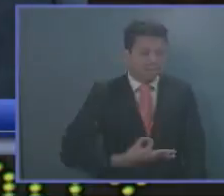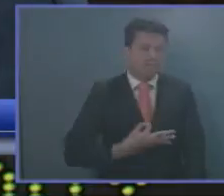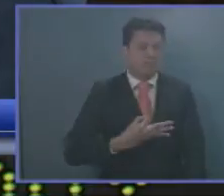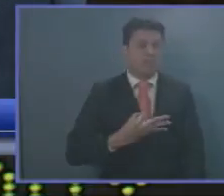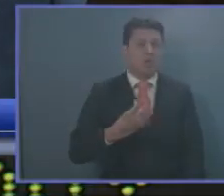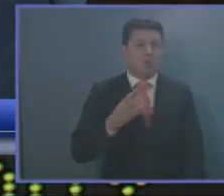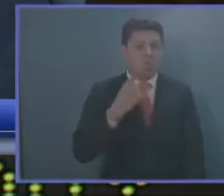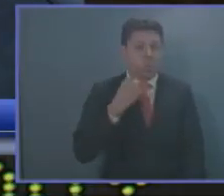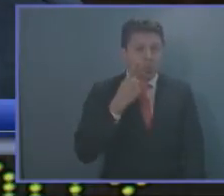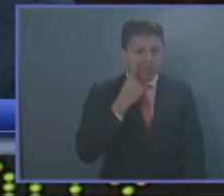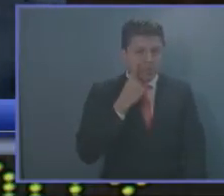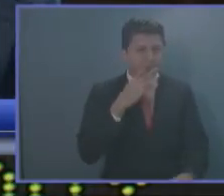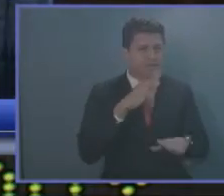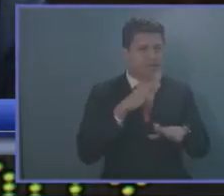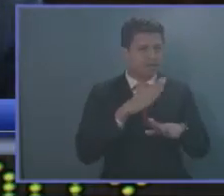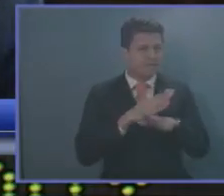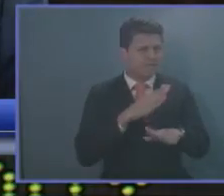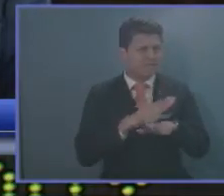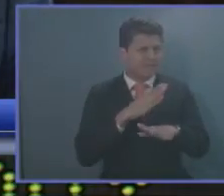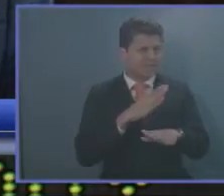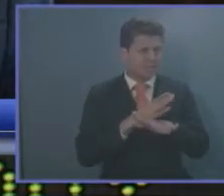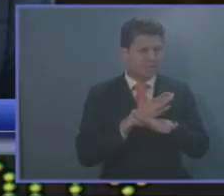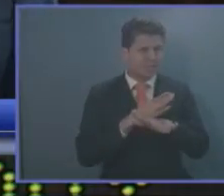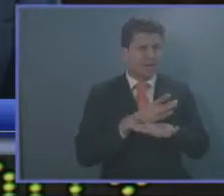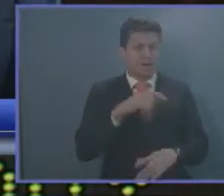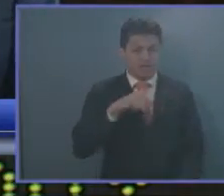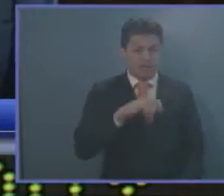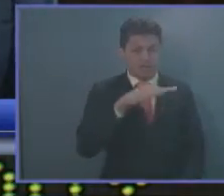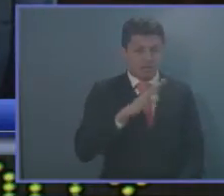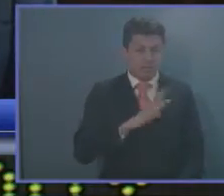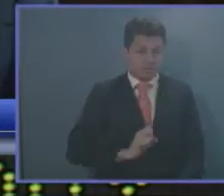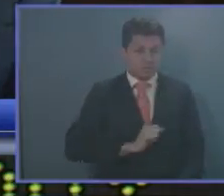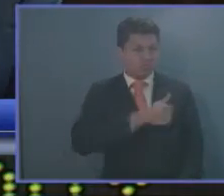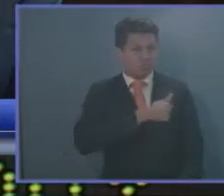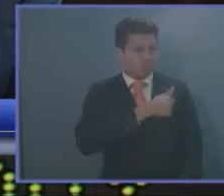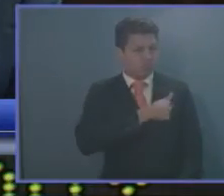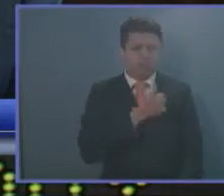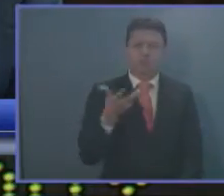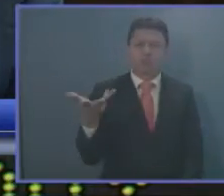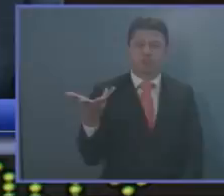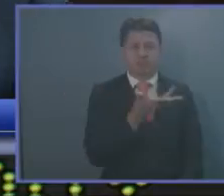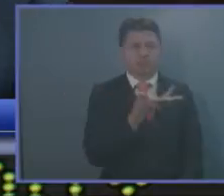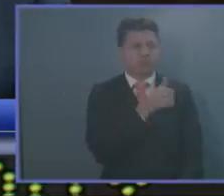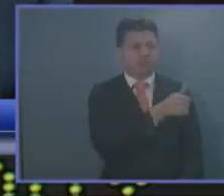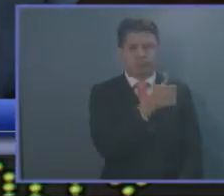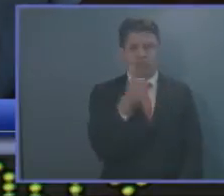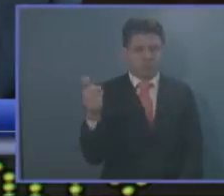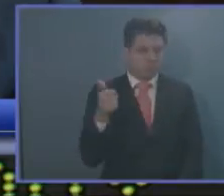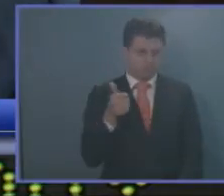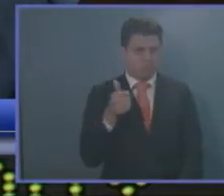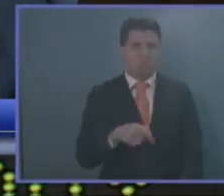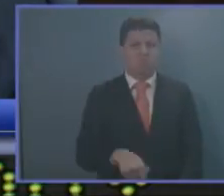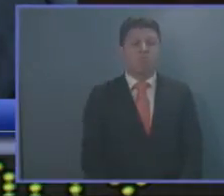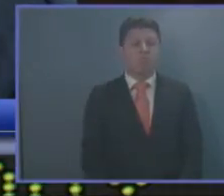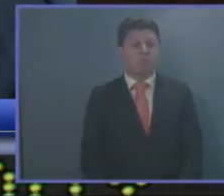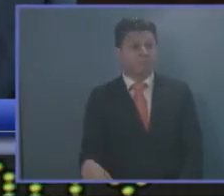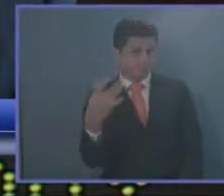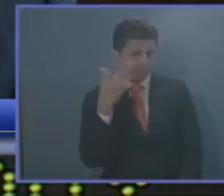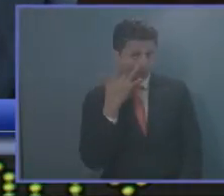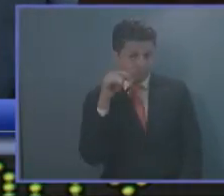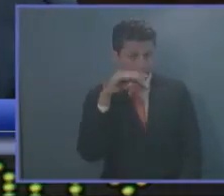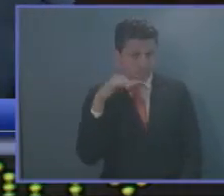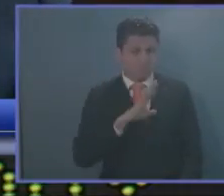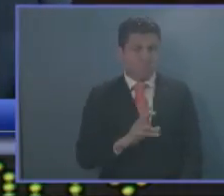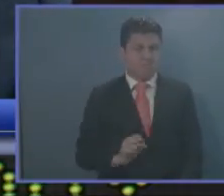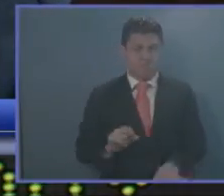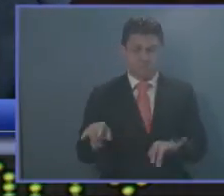para ampliar la cobertura en todo el territorio nacional es tarea de todos. Para El Salvador, el bosque cafetalero es uno de